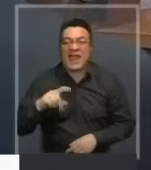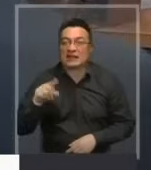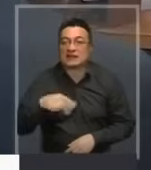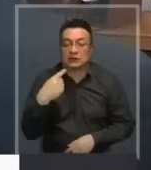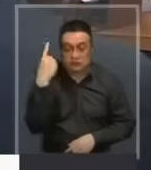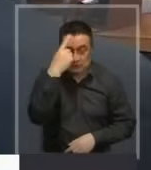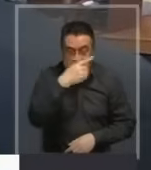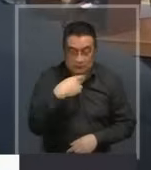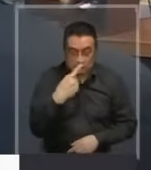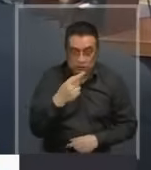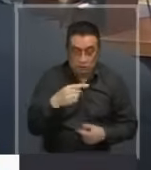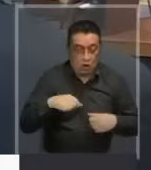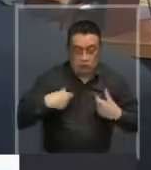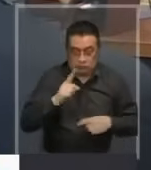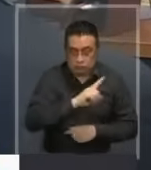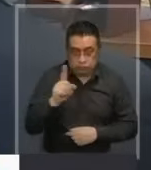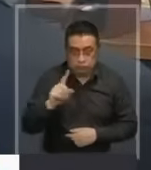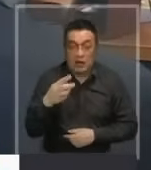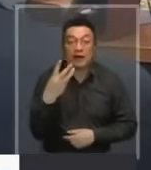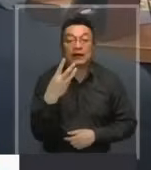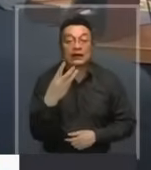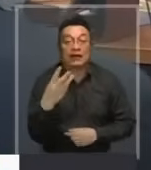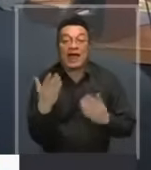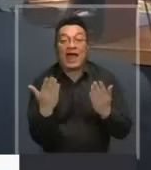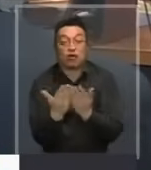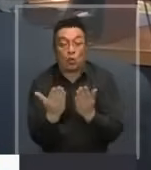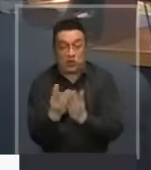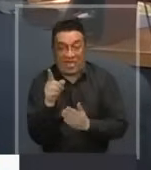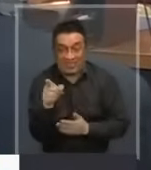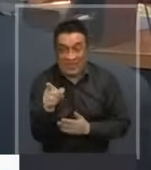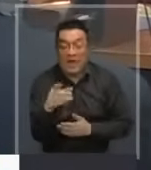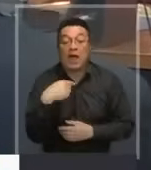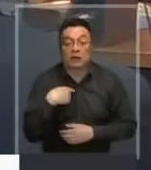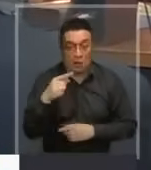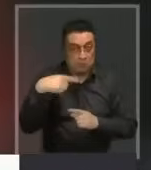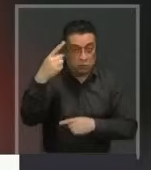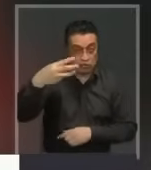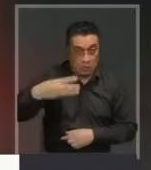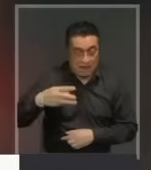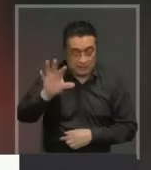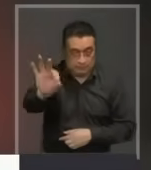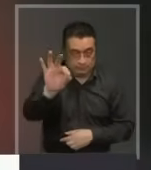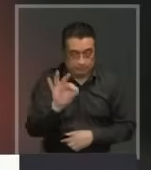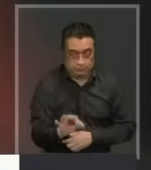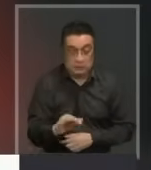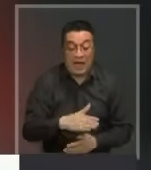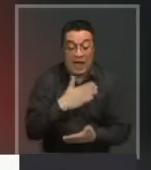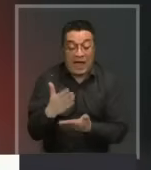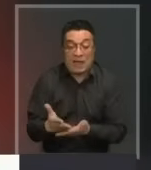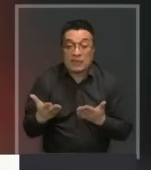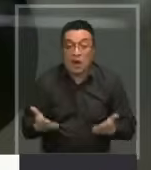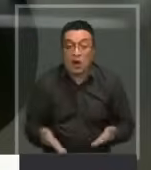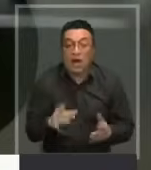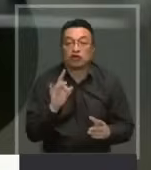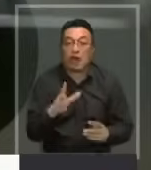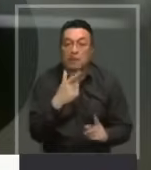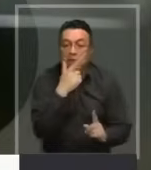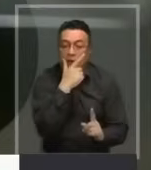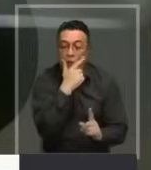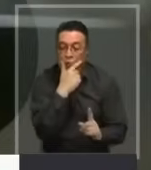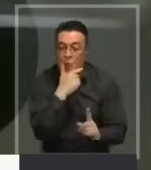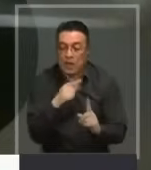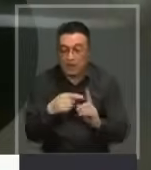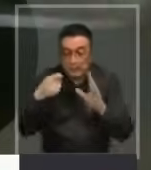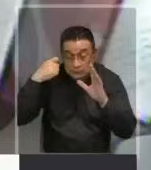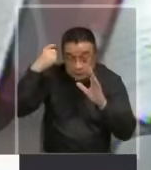rostro. El tribunal amplió el plazo de detención. El próximo martes será formalizado. Hasta ahora solo es sospechoso. Pero estas